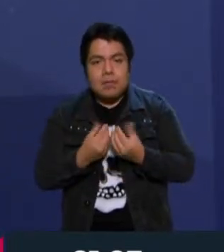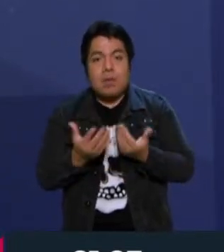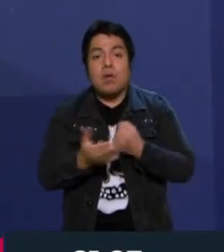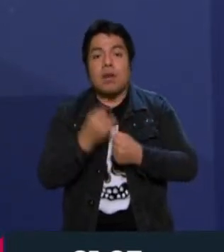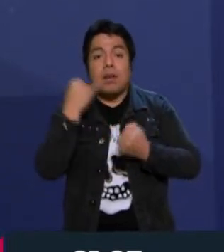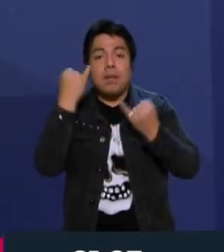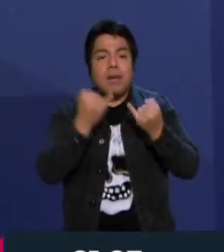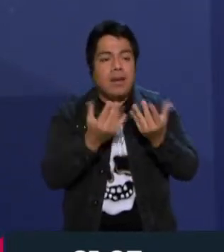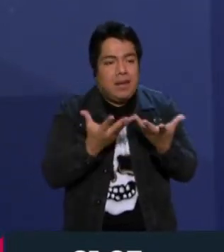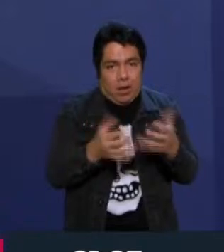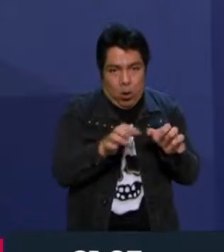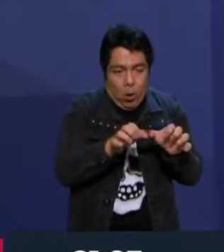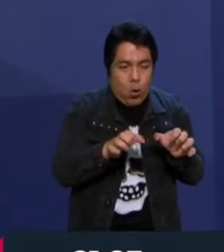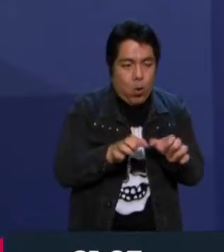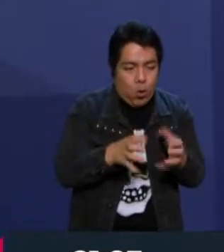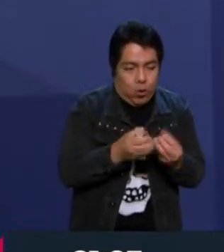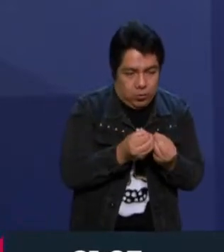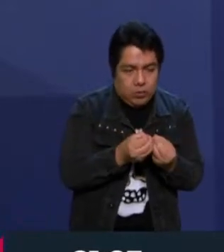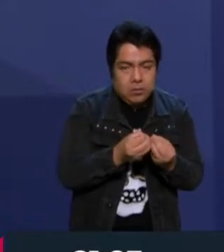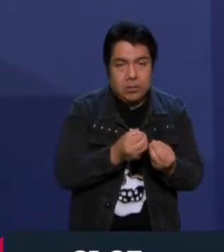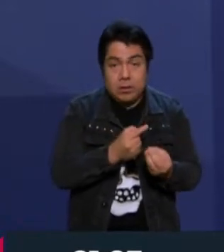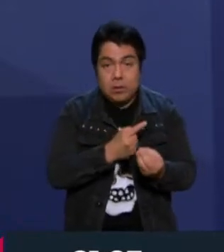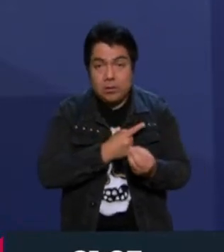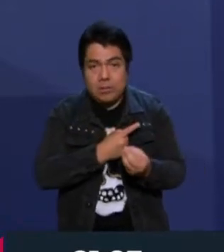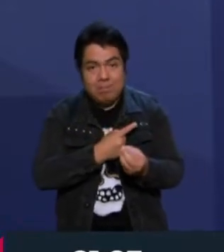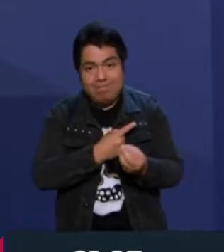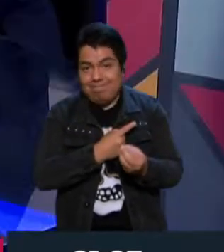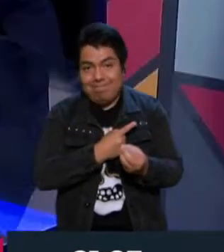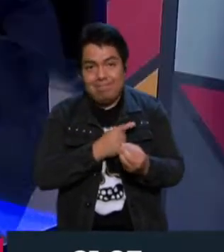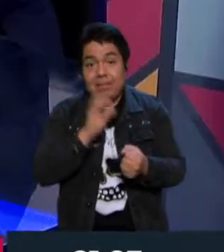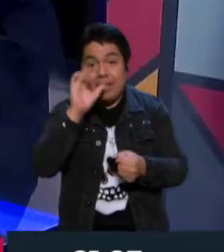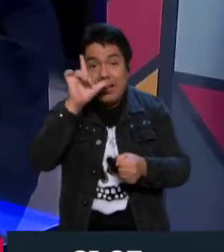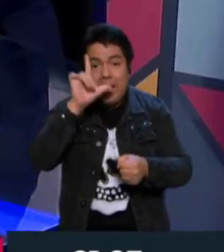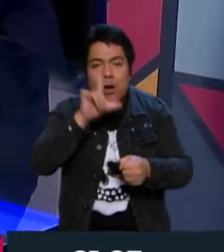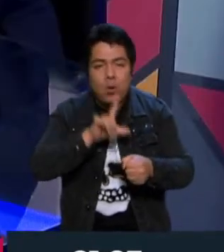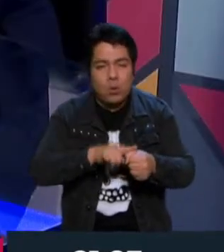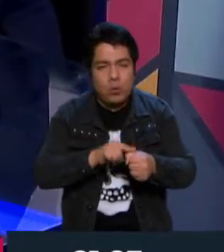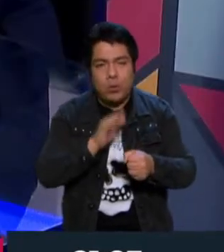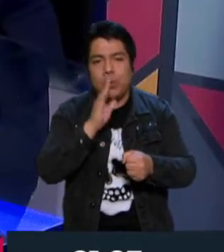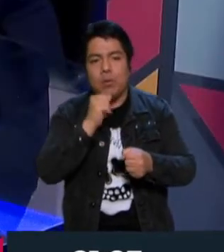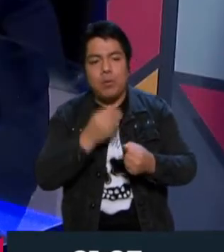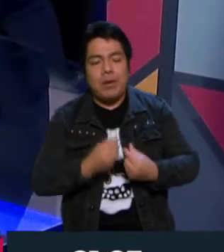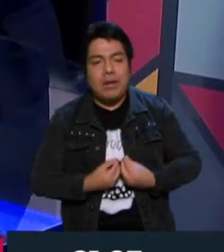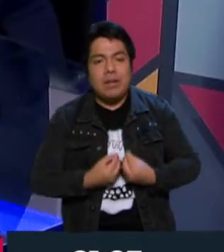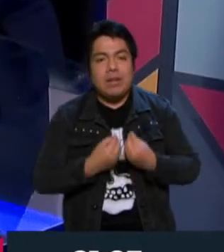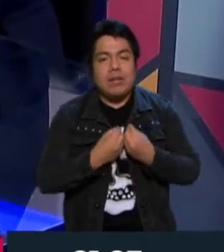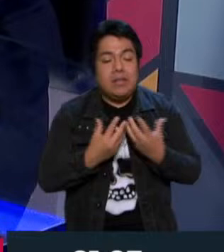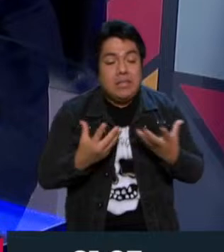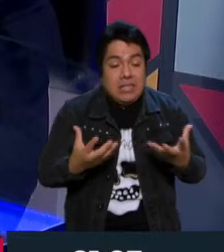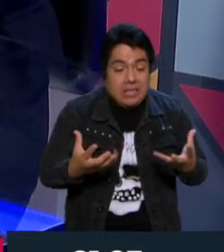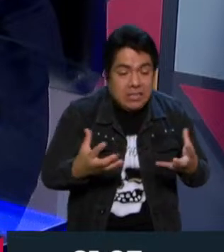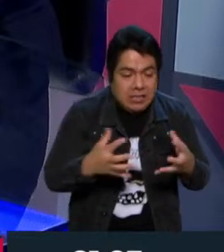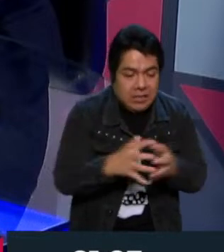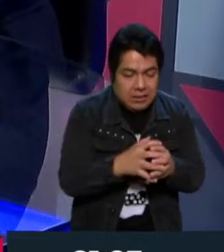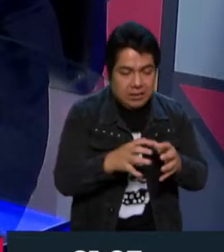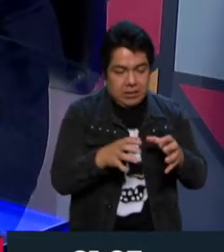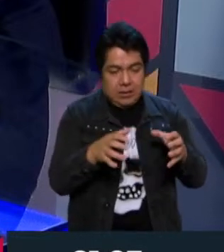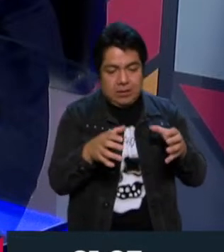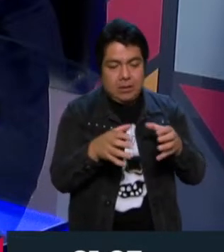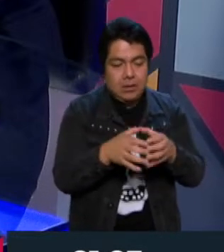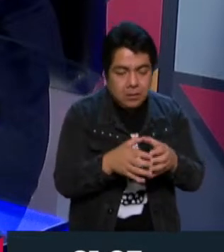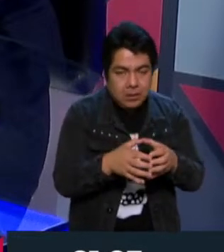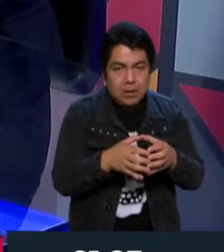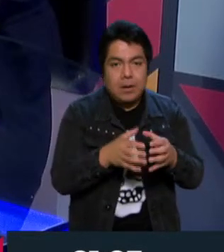no sobrevivimos. Y la cultura nos sirve para transitar esa vida en conjunto, en comunidad, con